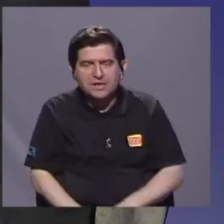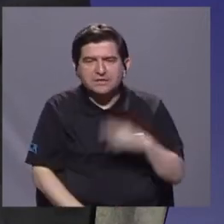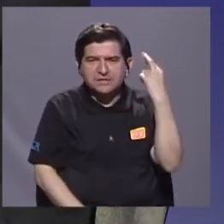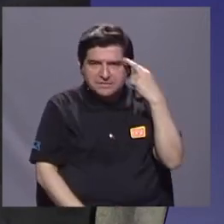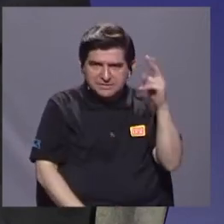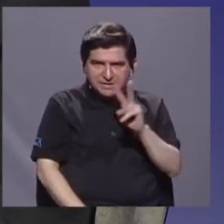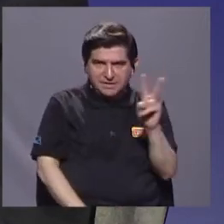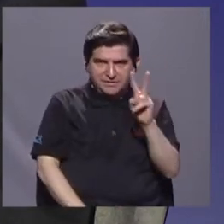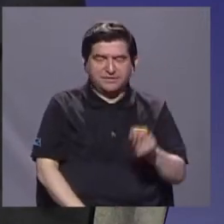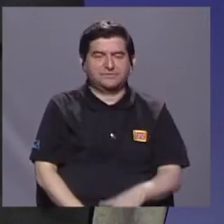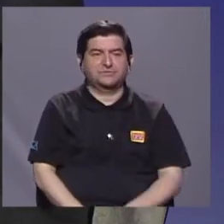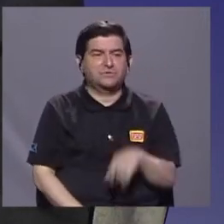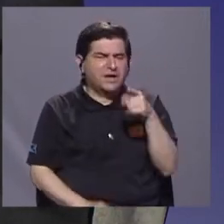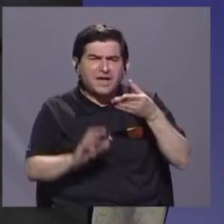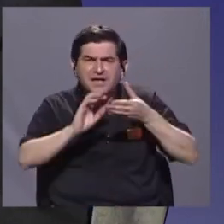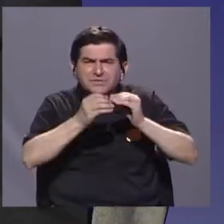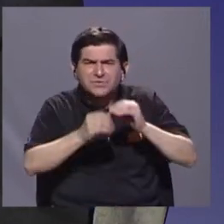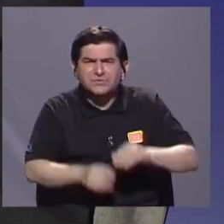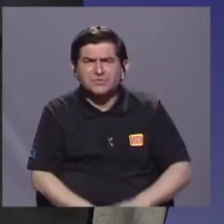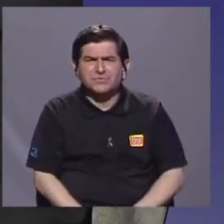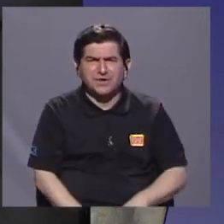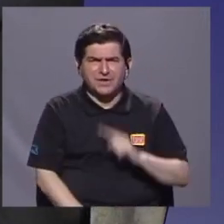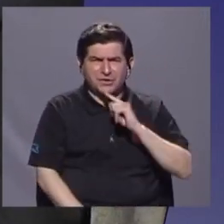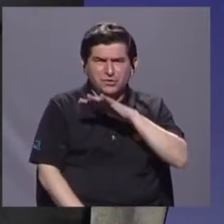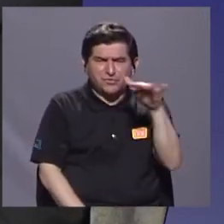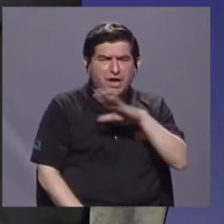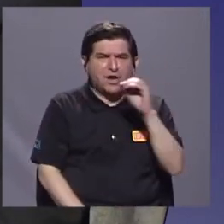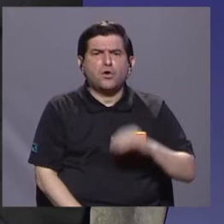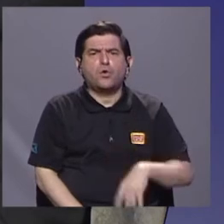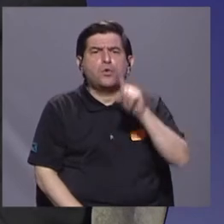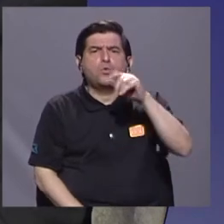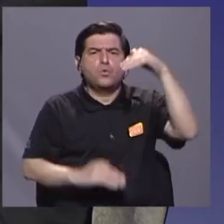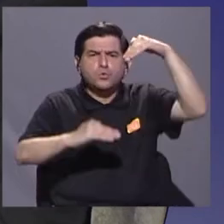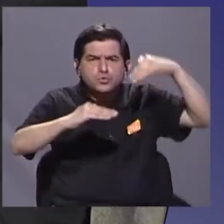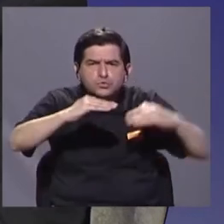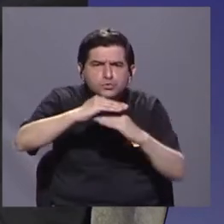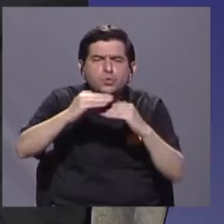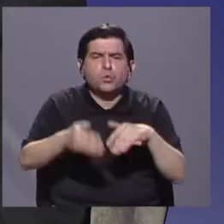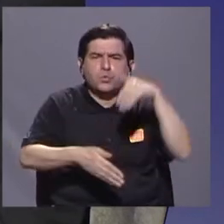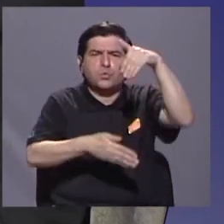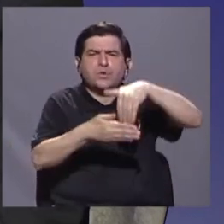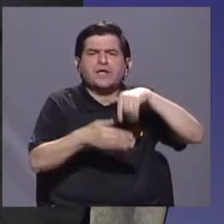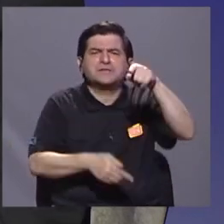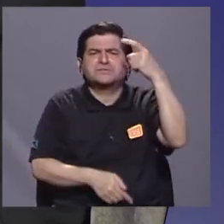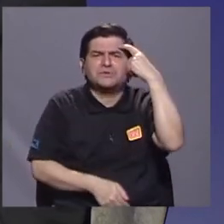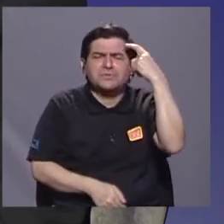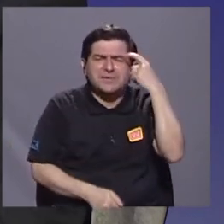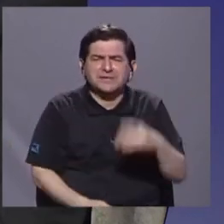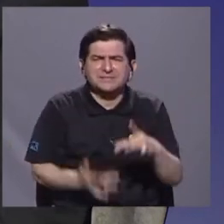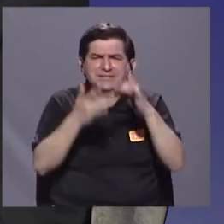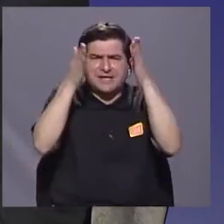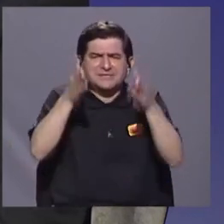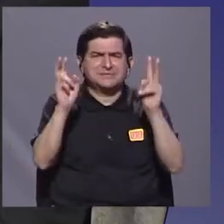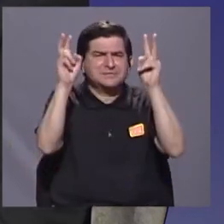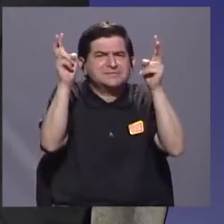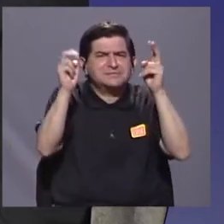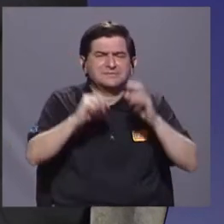virus. ¿Son estos números reales o tenemos un subregistro? ¿Qué piensan ustedes como expertos en la